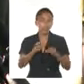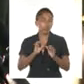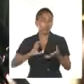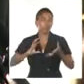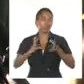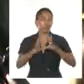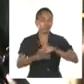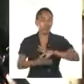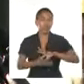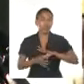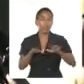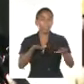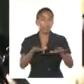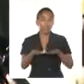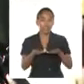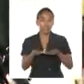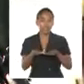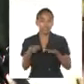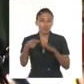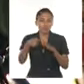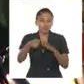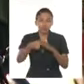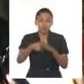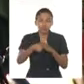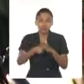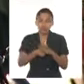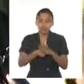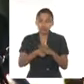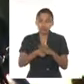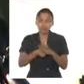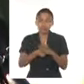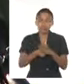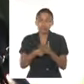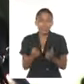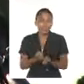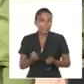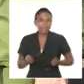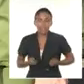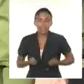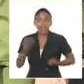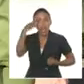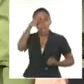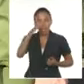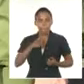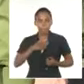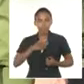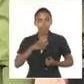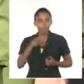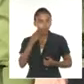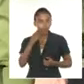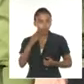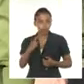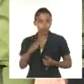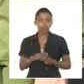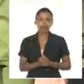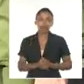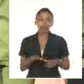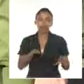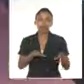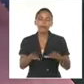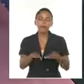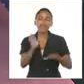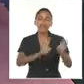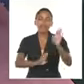La preparación fue intensa, fue mucho el sacrificio y la patria se lo reconoce. Prepararlos para resguardar y defender